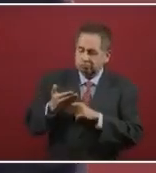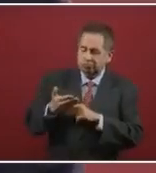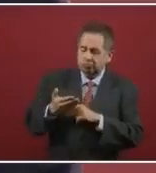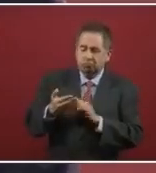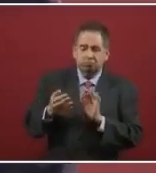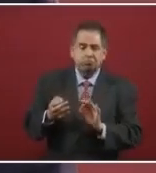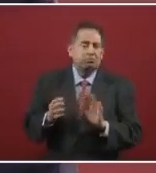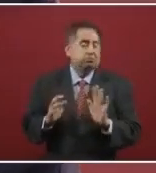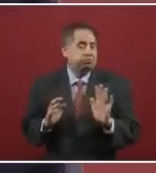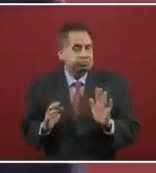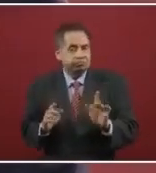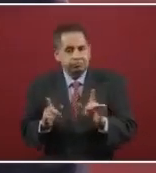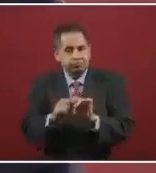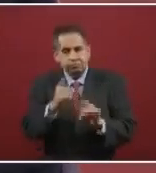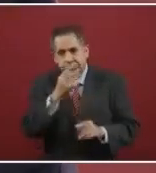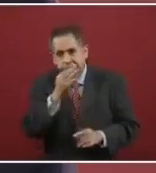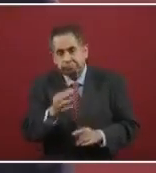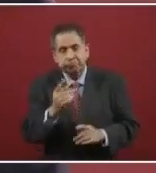de que